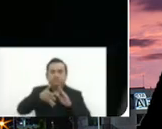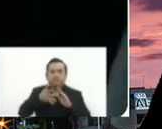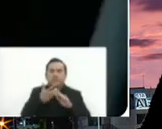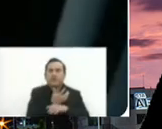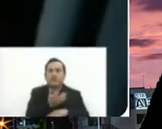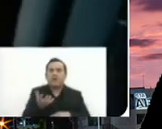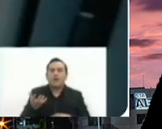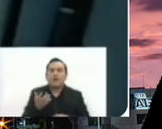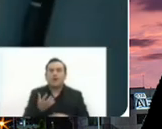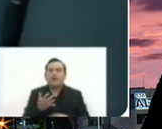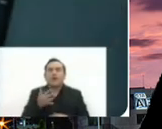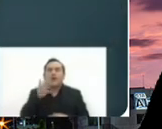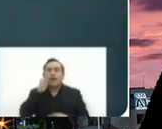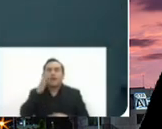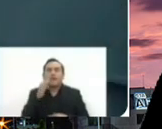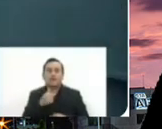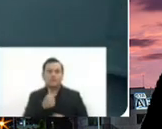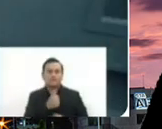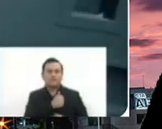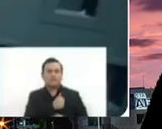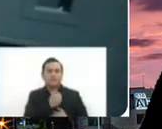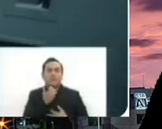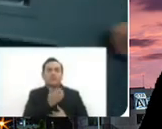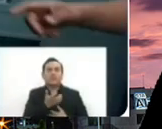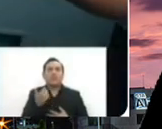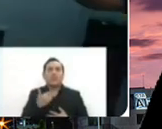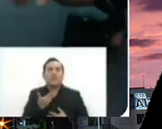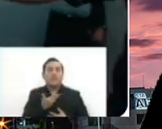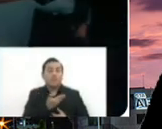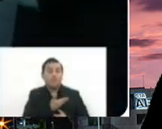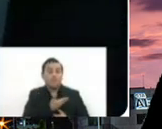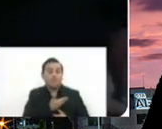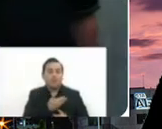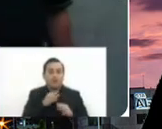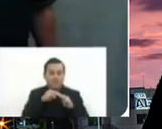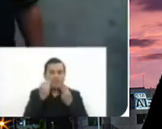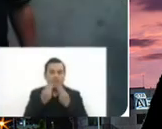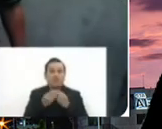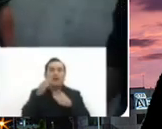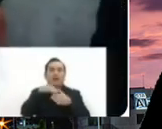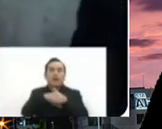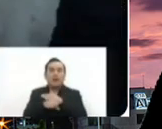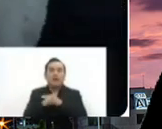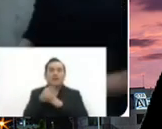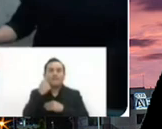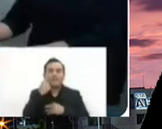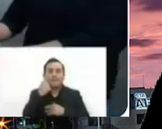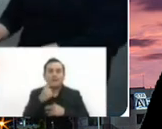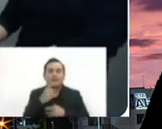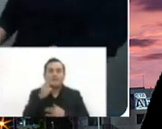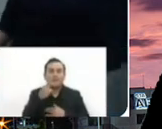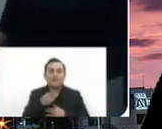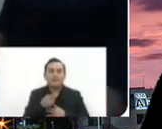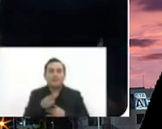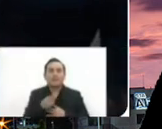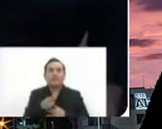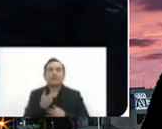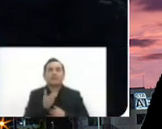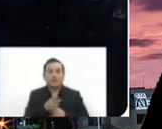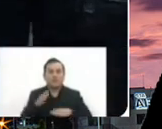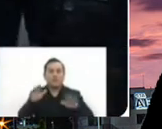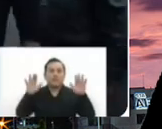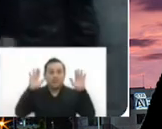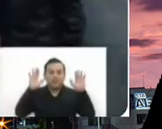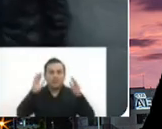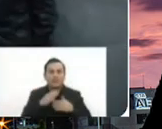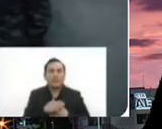programa, gatilleros que se encargaban de matar al pueblo salvadoreño, van a estar evidentemente en una celda común. ¿En castigo? En castigo, señor